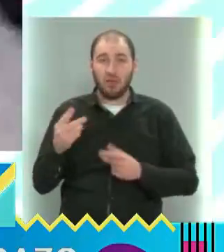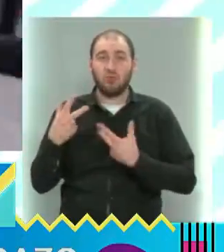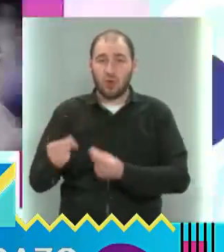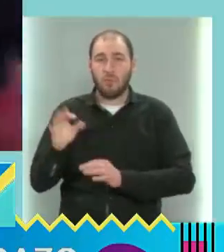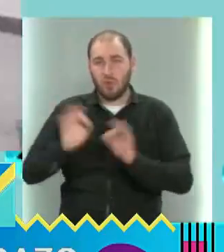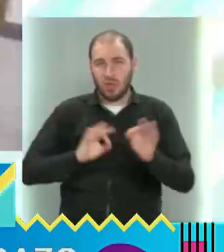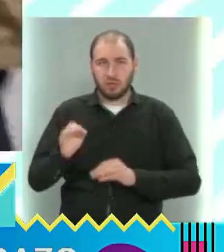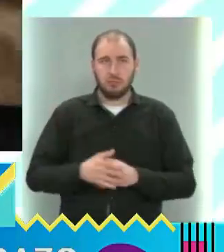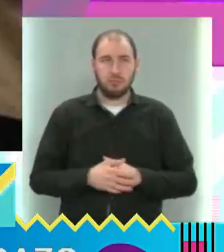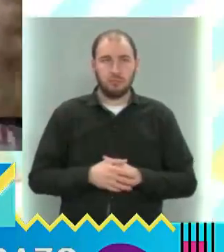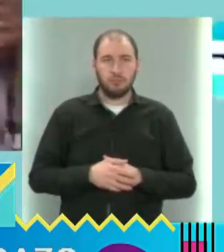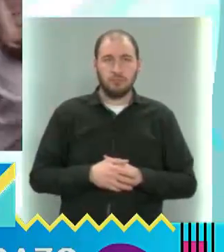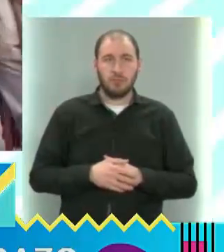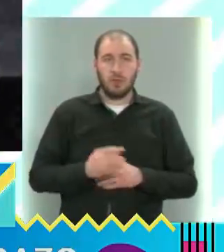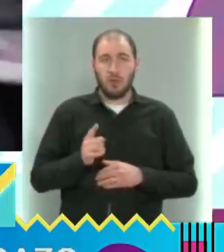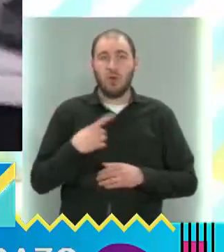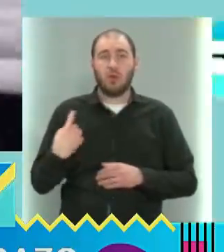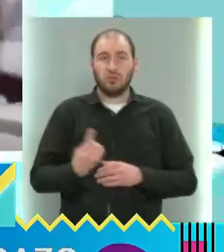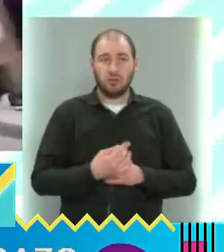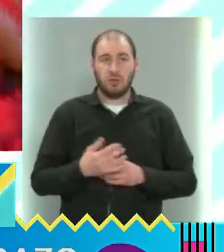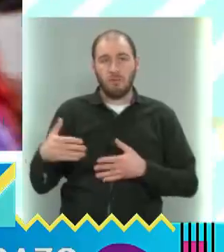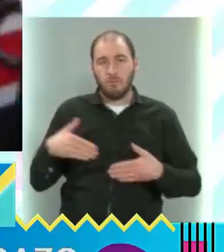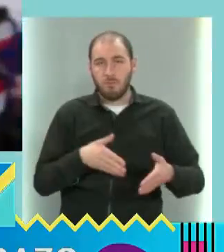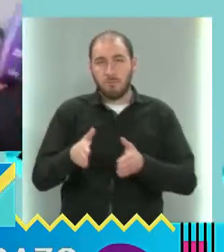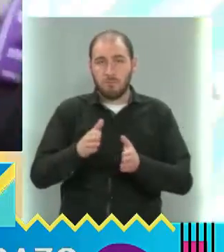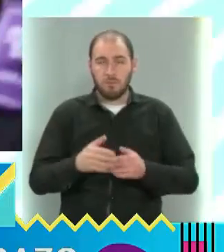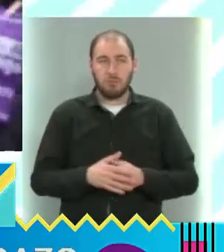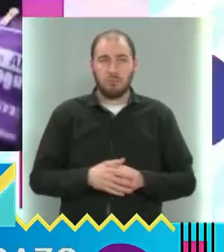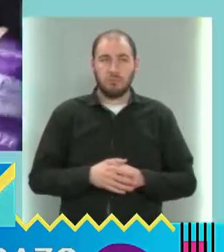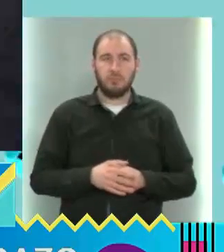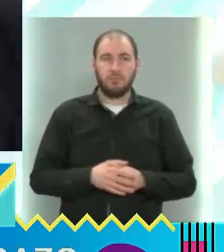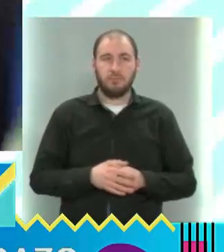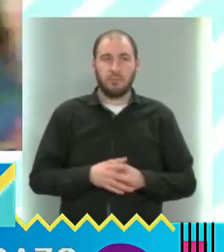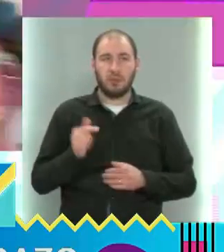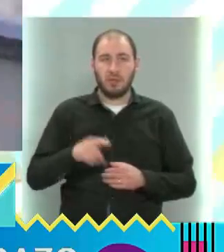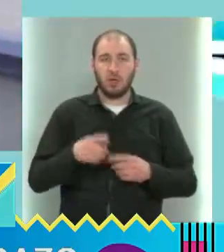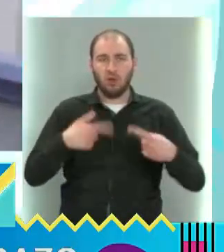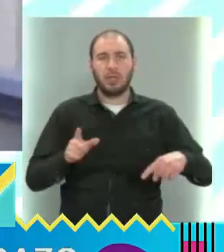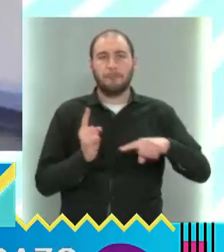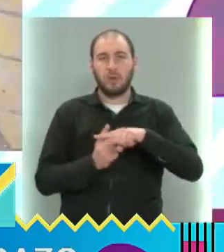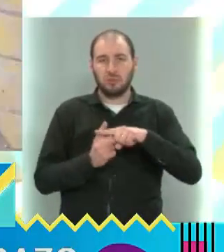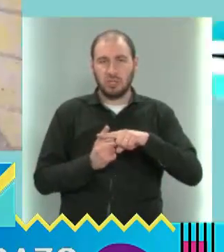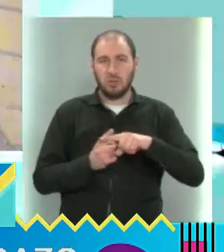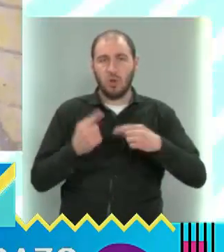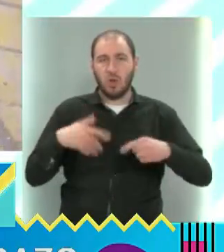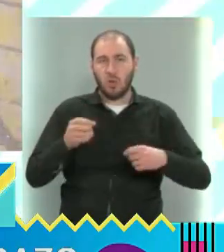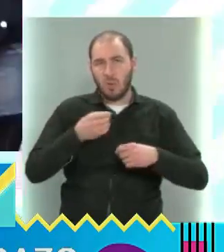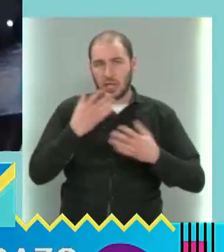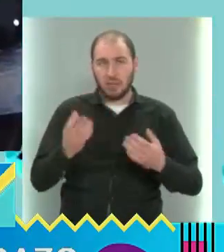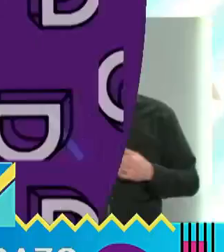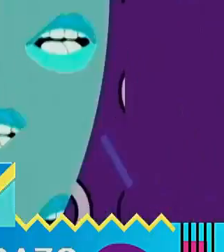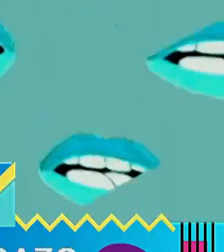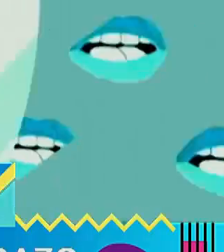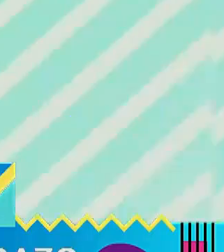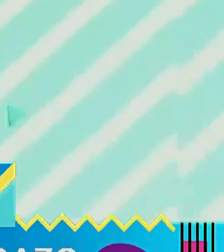el proyecto, ¿no? Para nosotras el camino recorrido tiene un saldo positivo por donde se lo mire, ¿no?